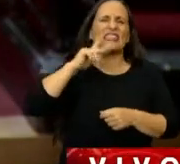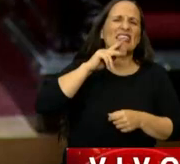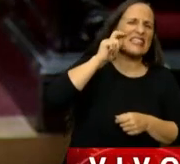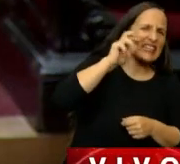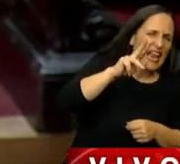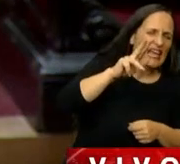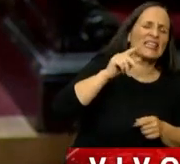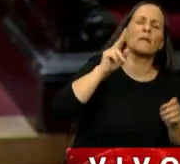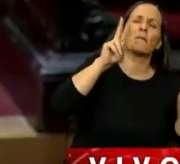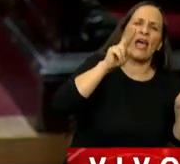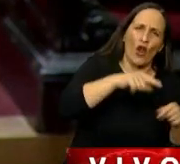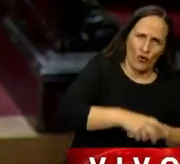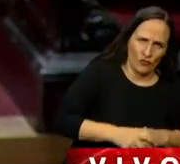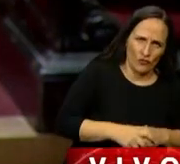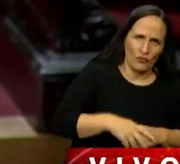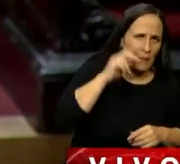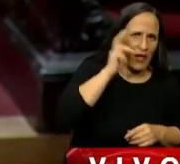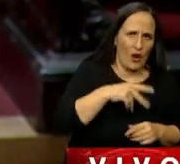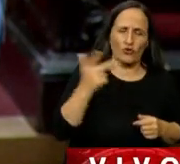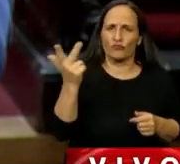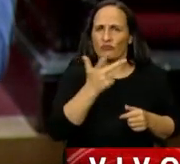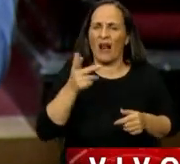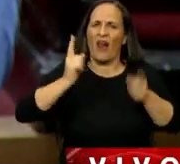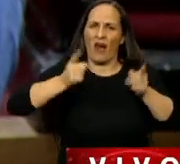general. Por eso